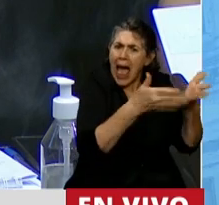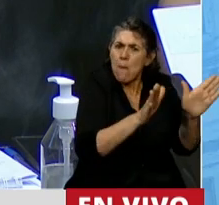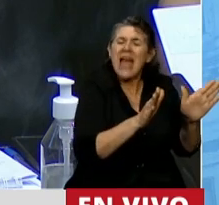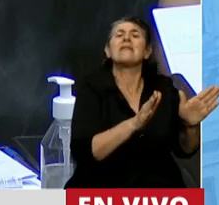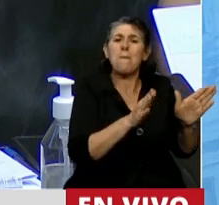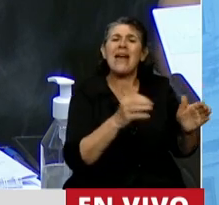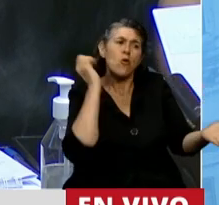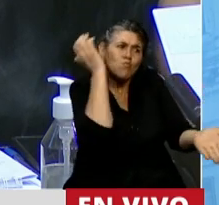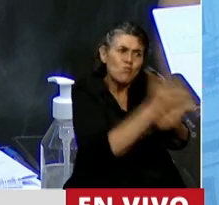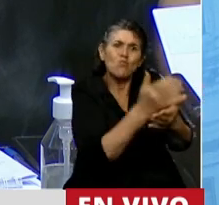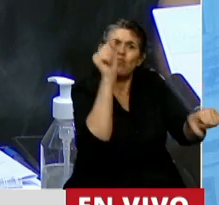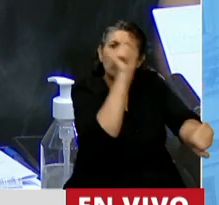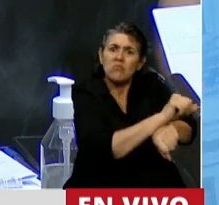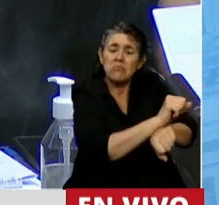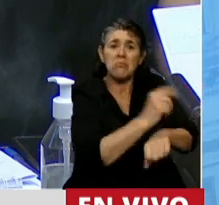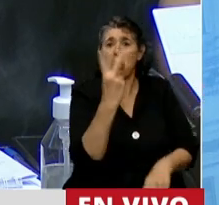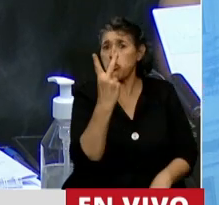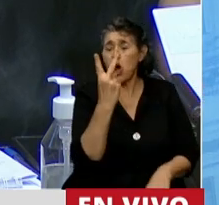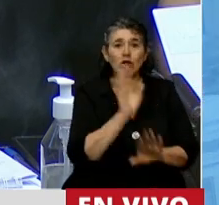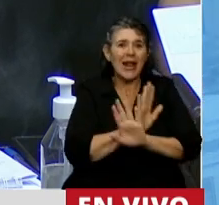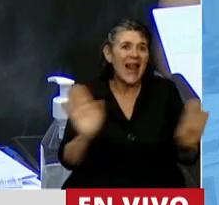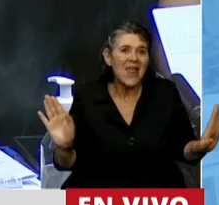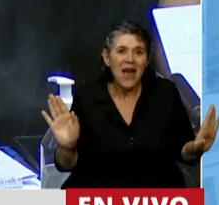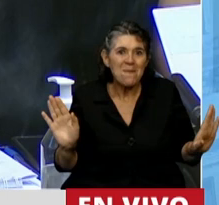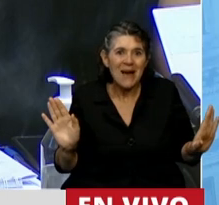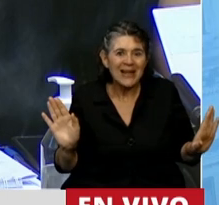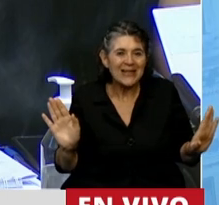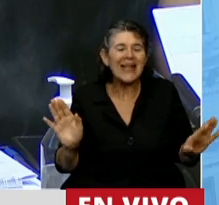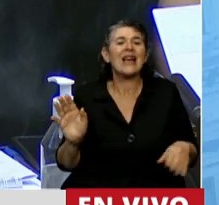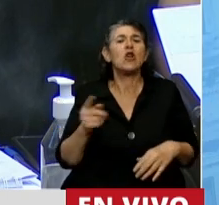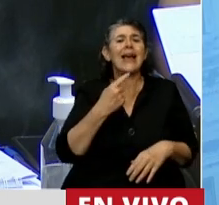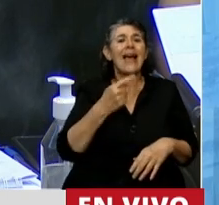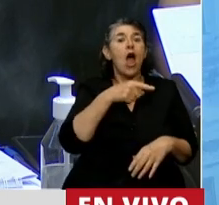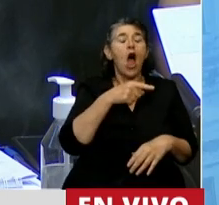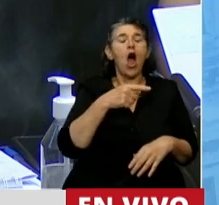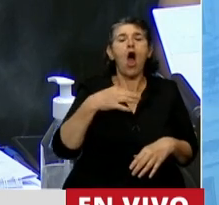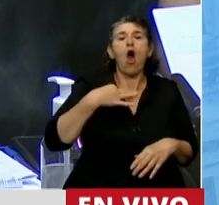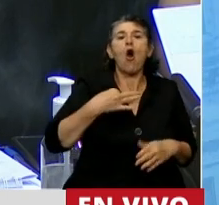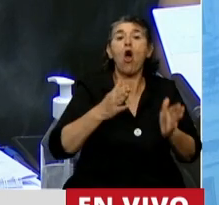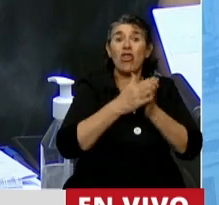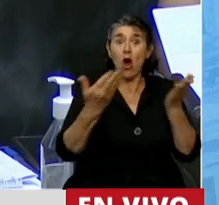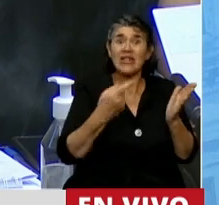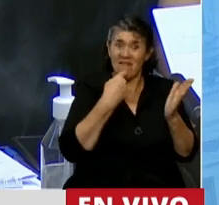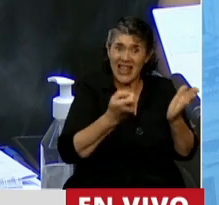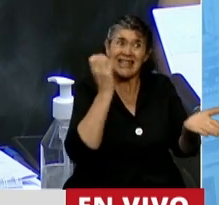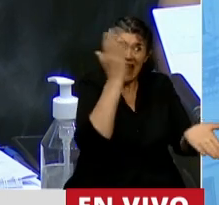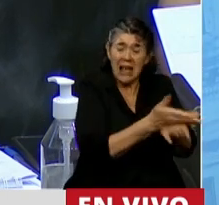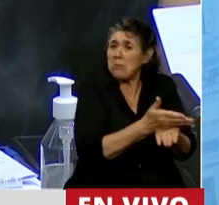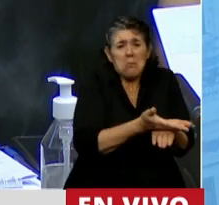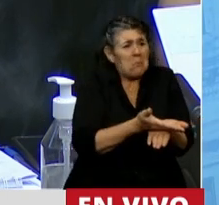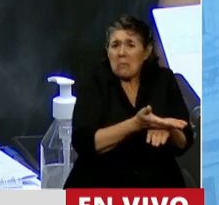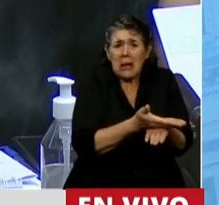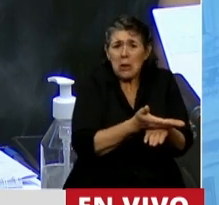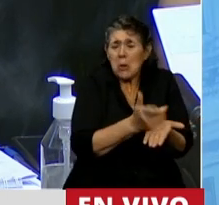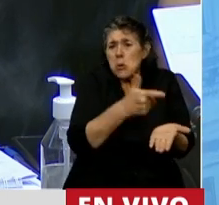consideración sobre una herramienta que ha caído en un virtual desuetudo a los fines del derecho penal, pero no a los fines del